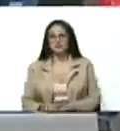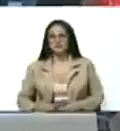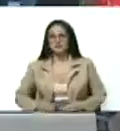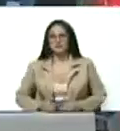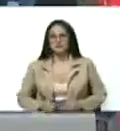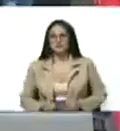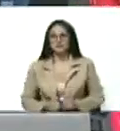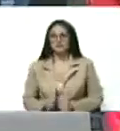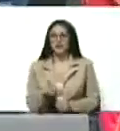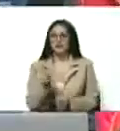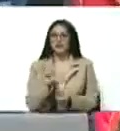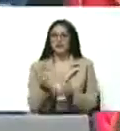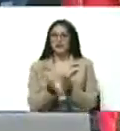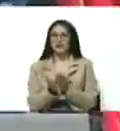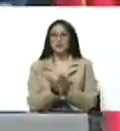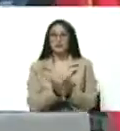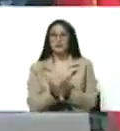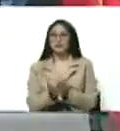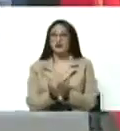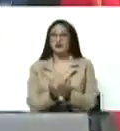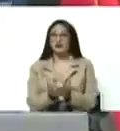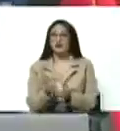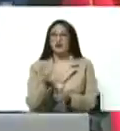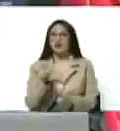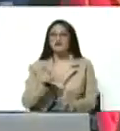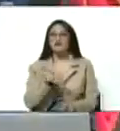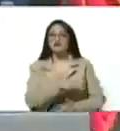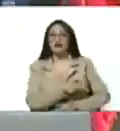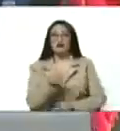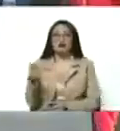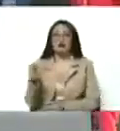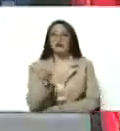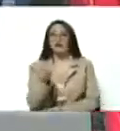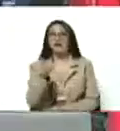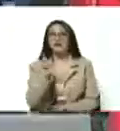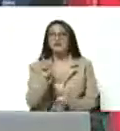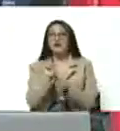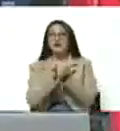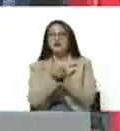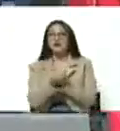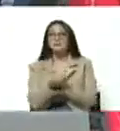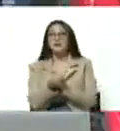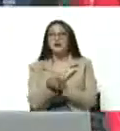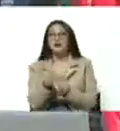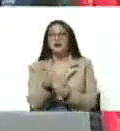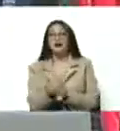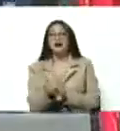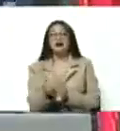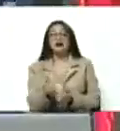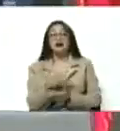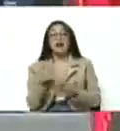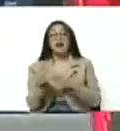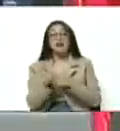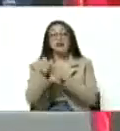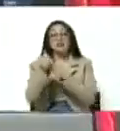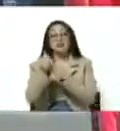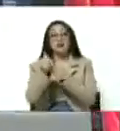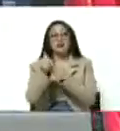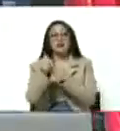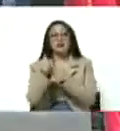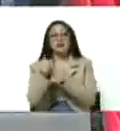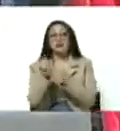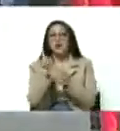Este Elvis tiene que estudiar, ¿ves? No tiene que irse a las armas. Este Elvis tiene que convertirse en un gran líder popular. No irse a